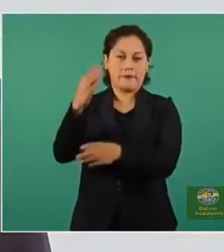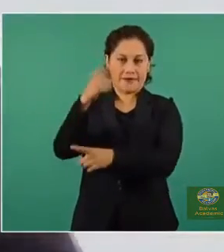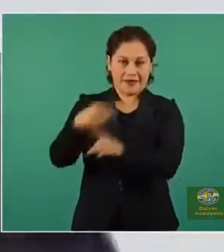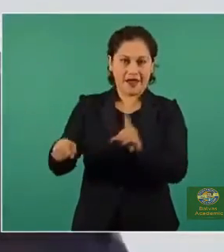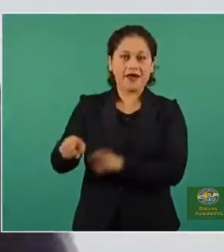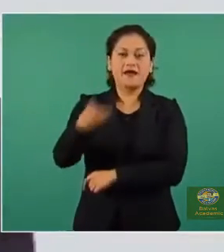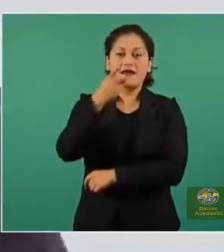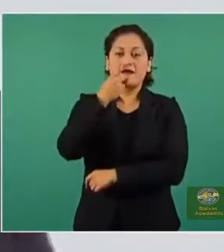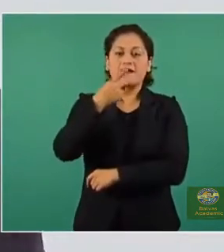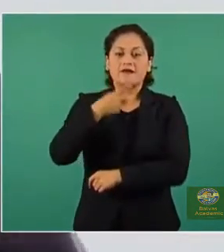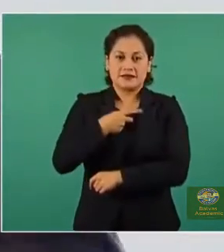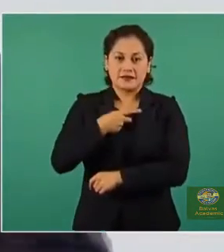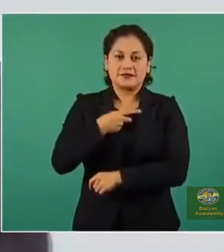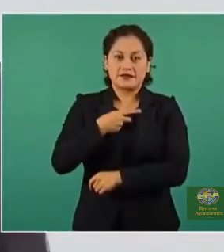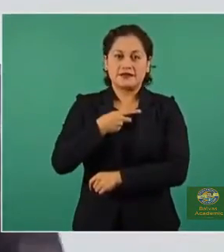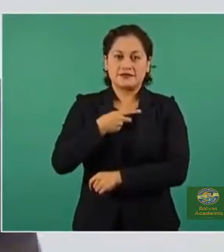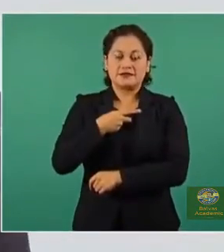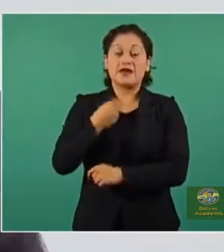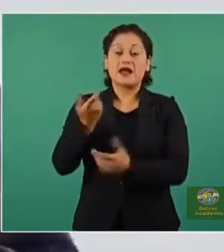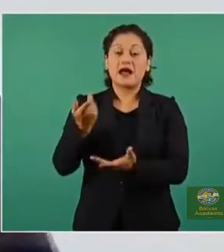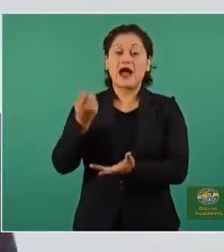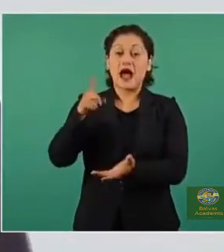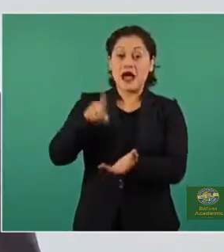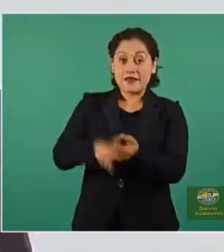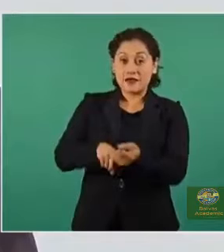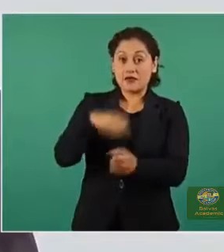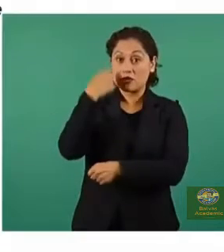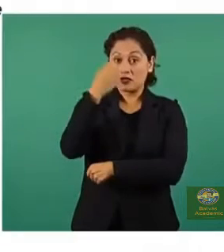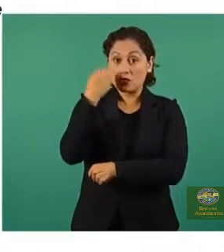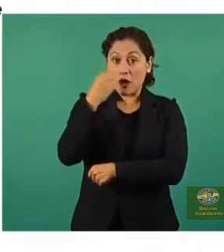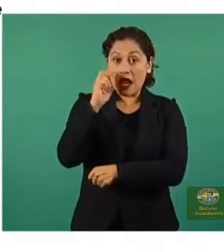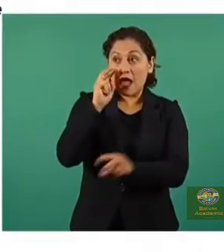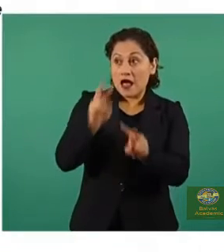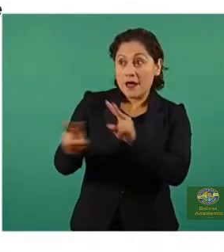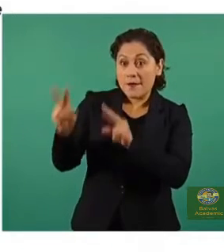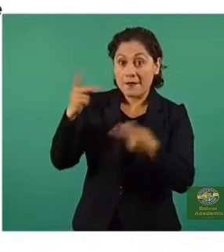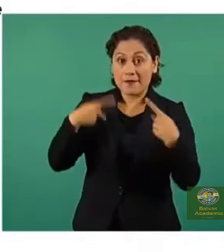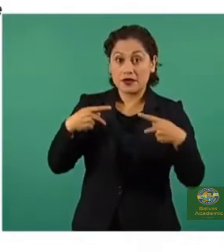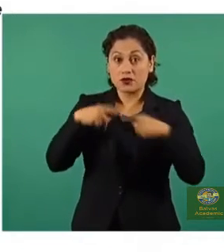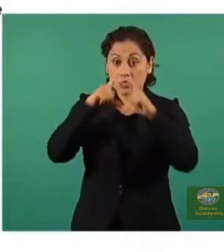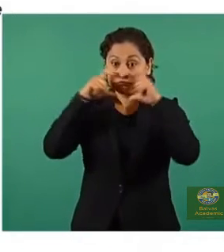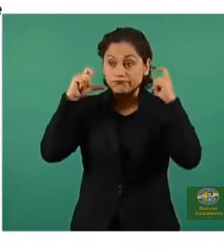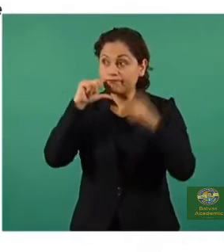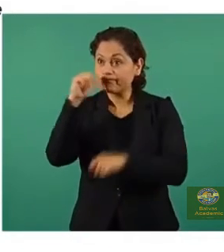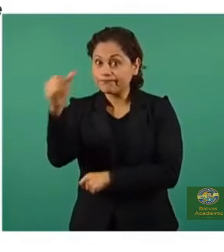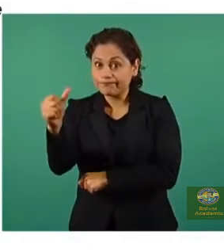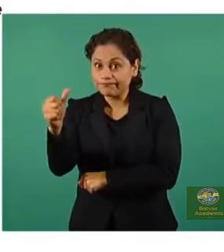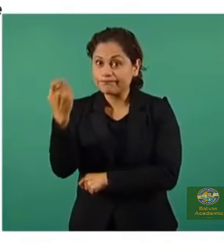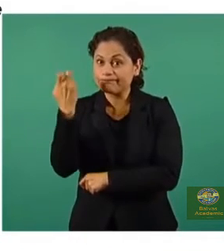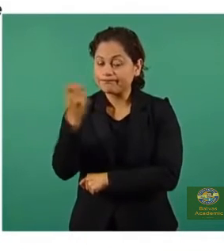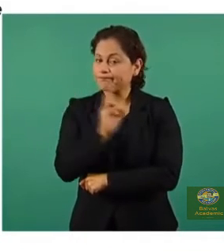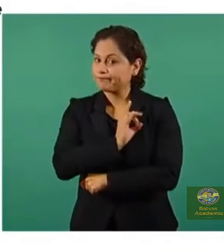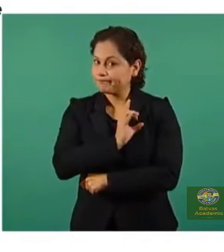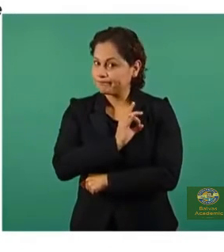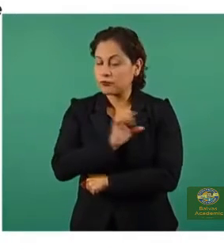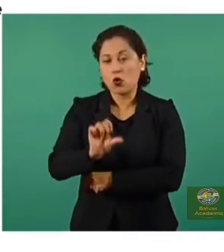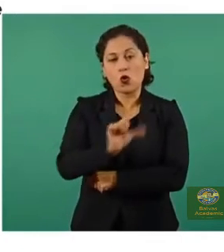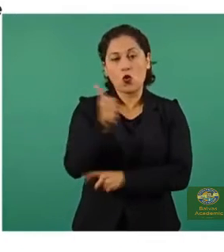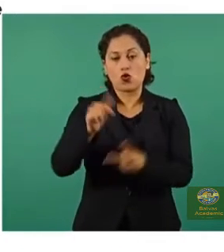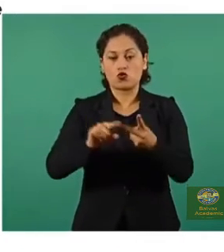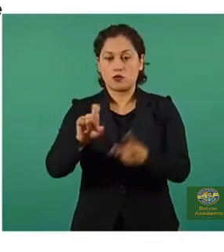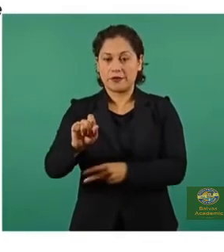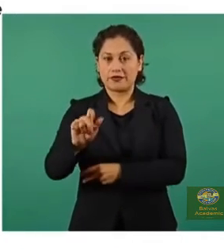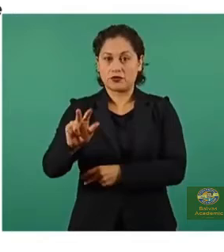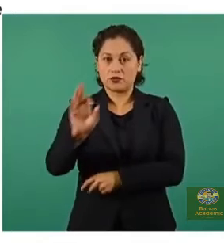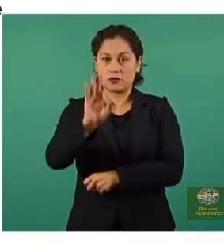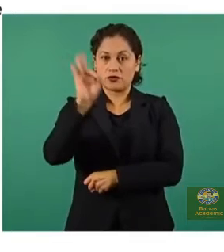que estén en la escuela no usen cubrebocas. El 28% que vuelvan a